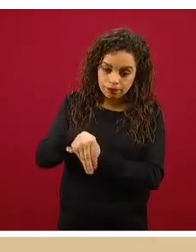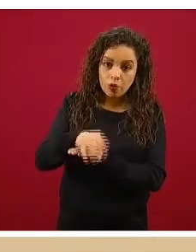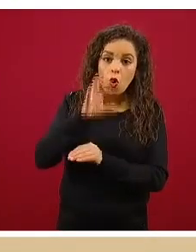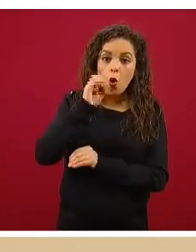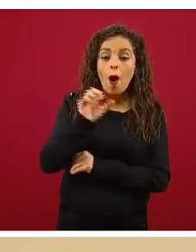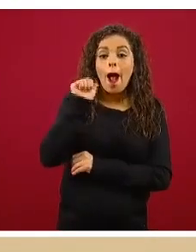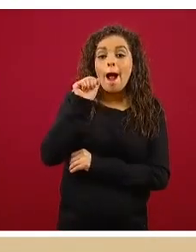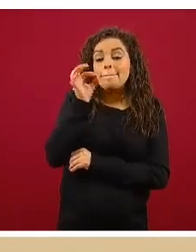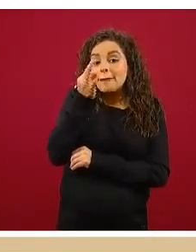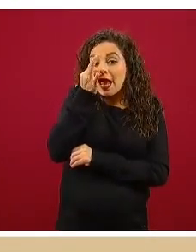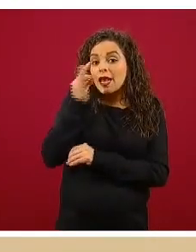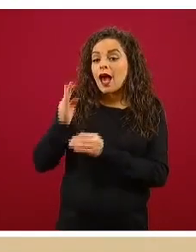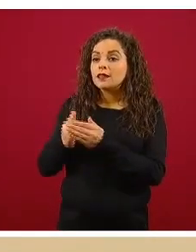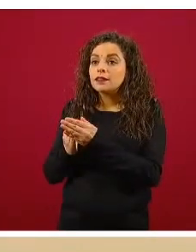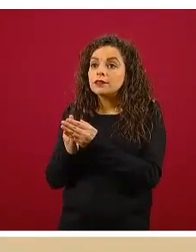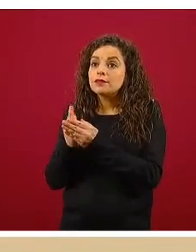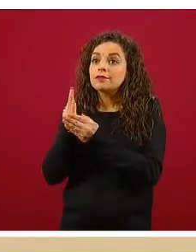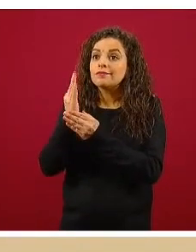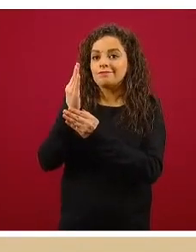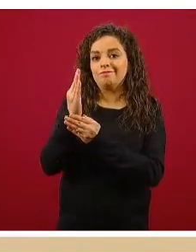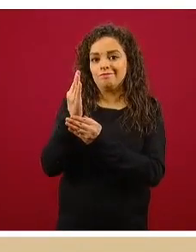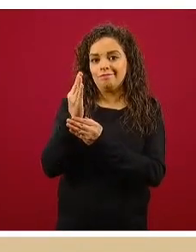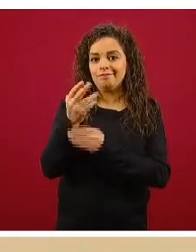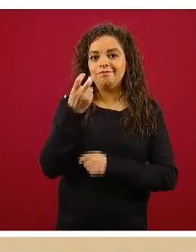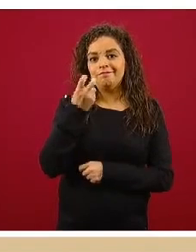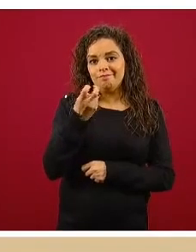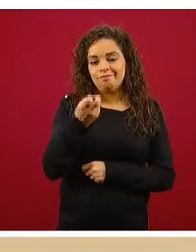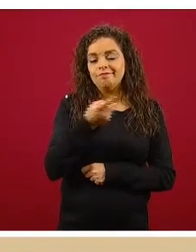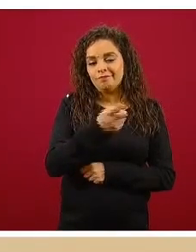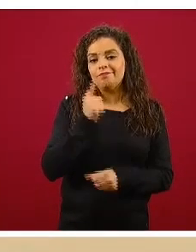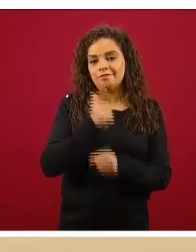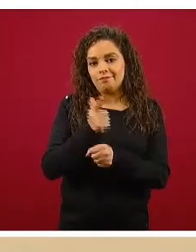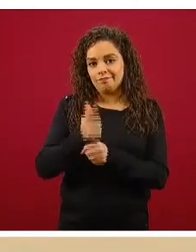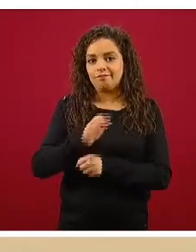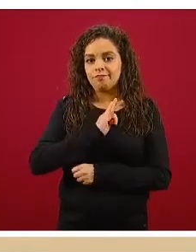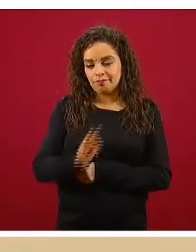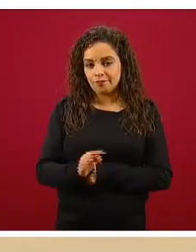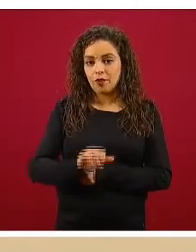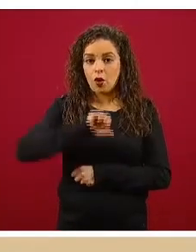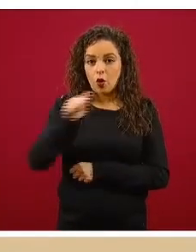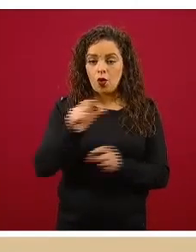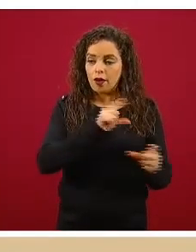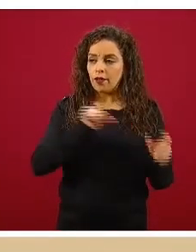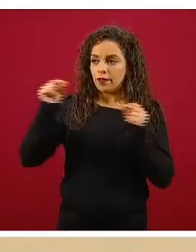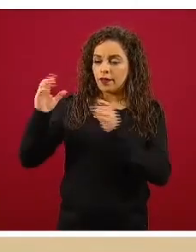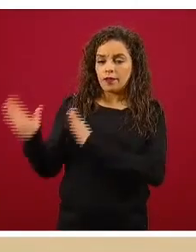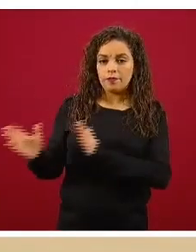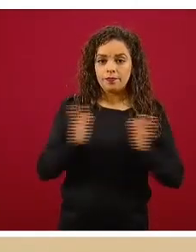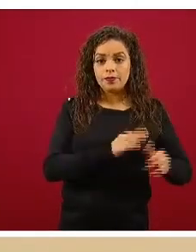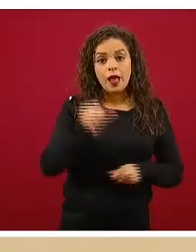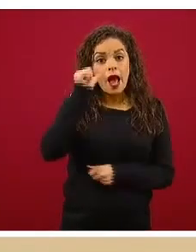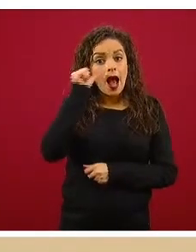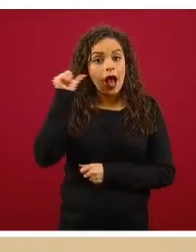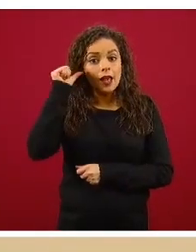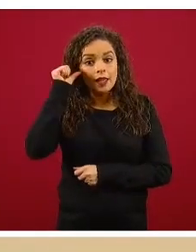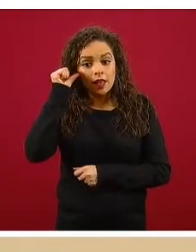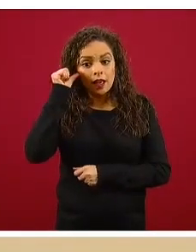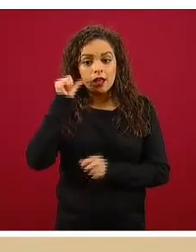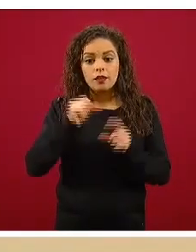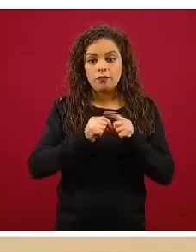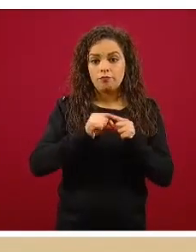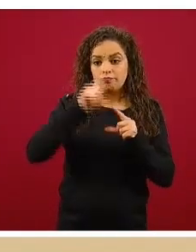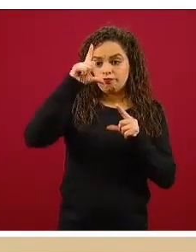La siguiente diapositiva es una diapositiva que hasta el día de ayer solamente graficaba en barras